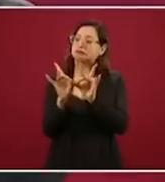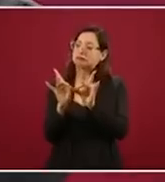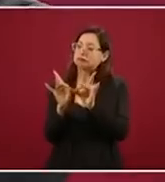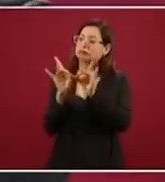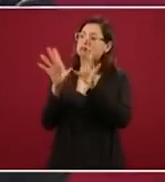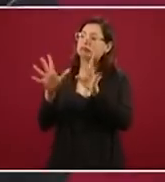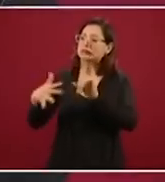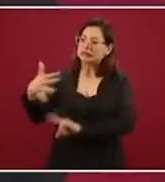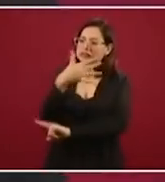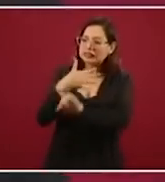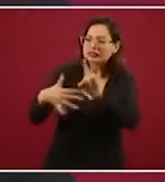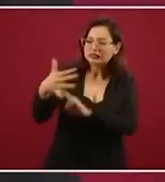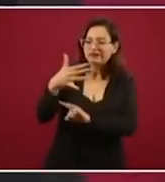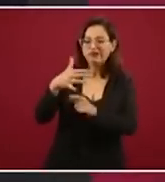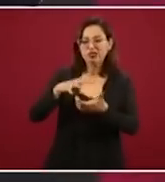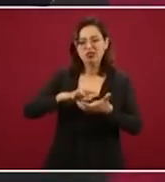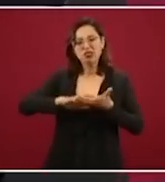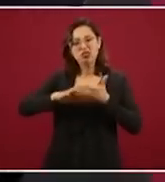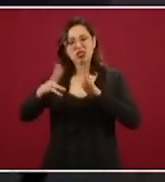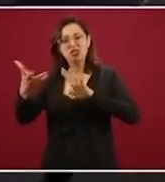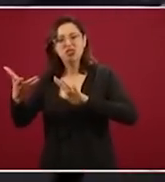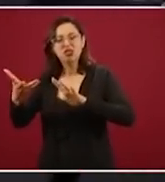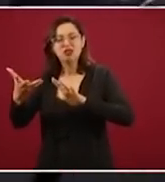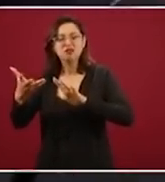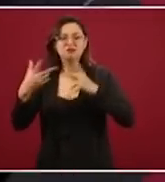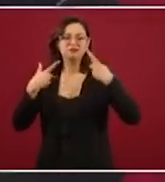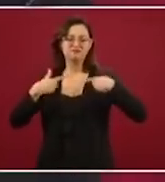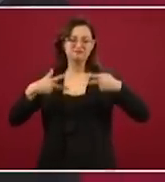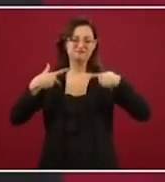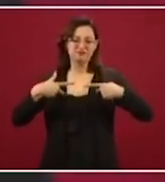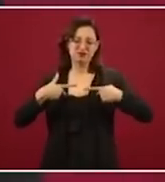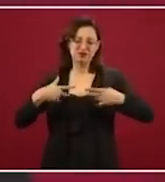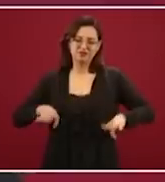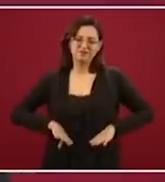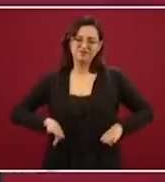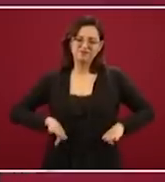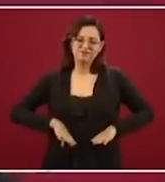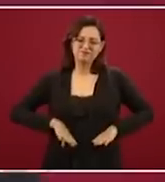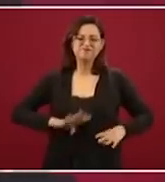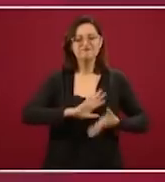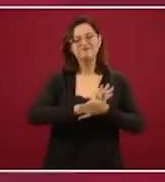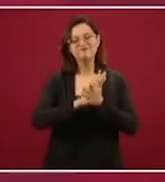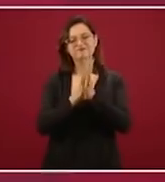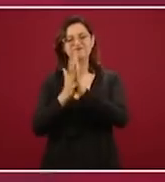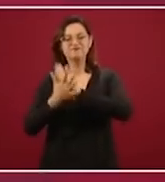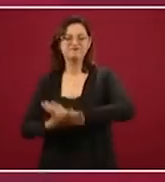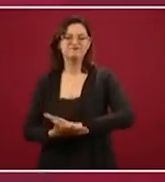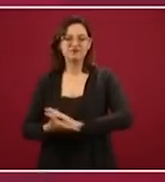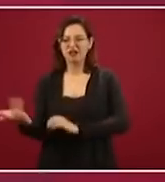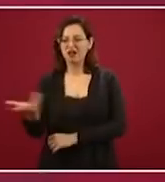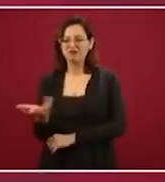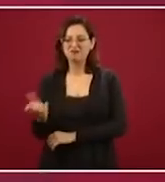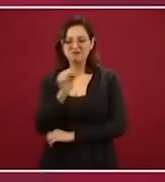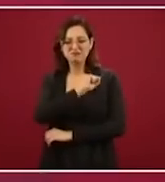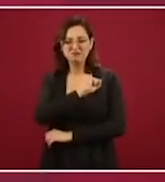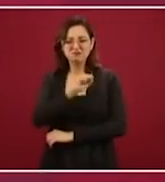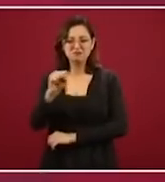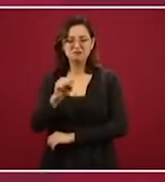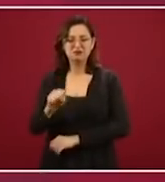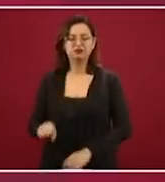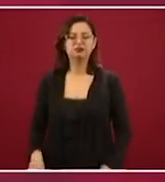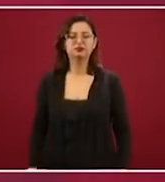circunstancias las que llevan a algunos a tomar el camino de las conductas